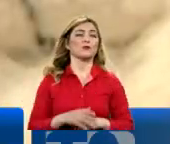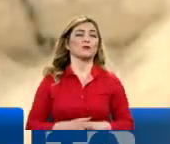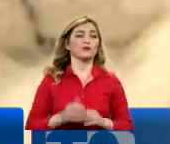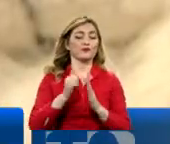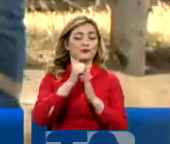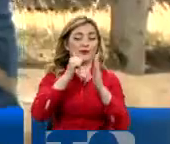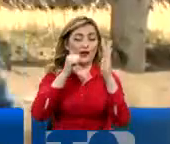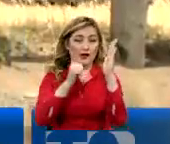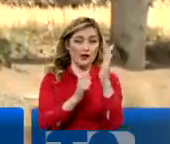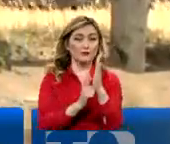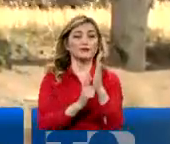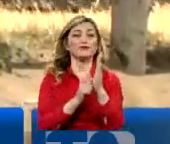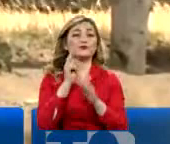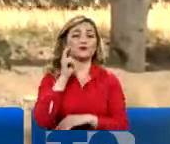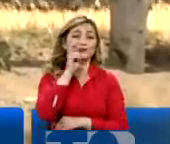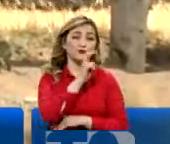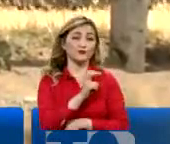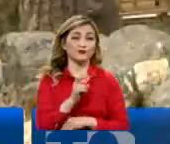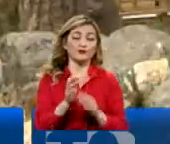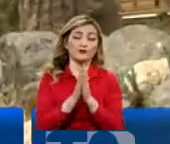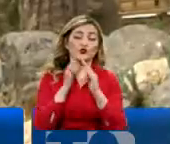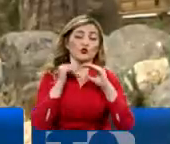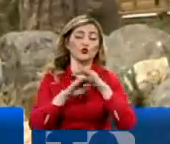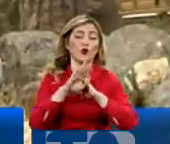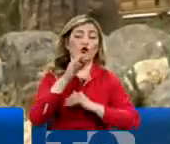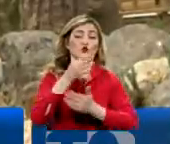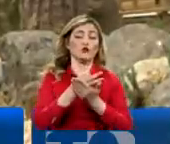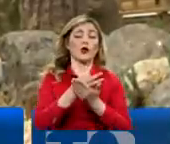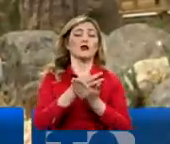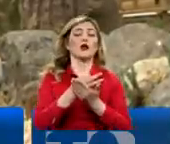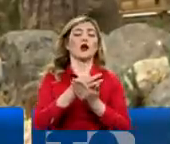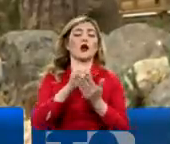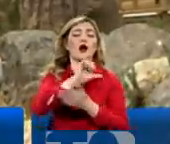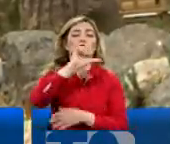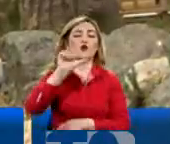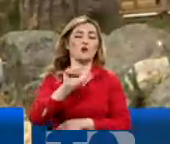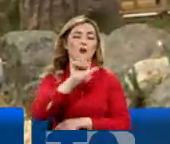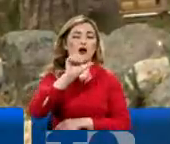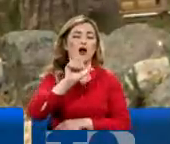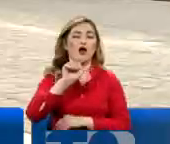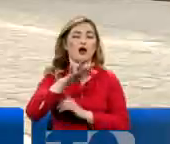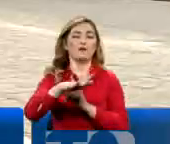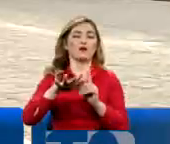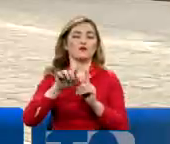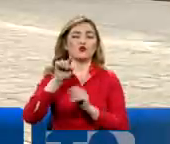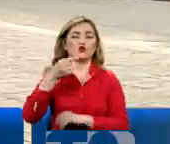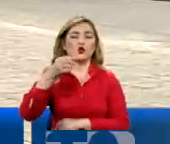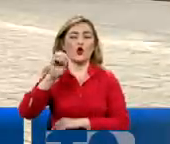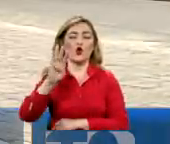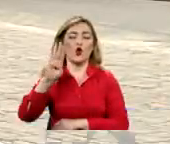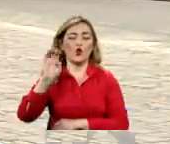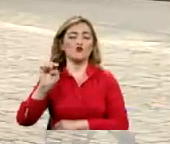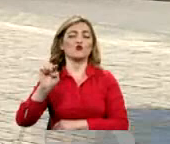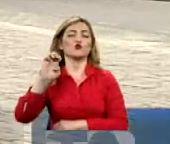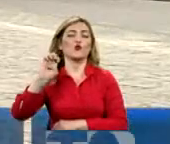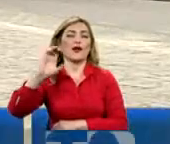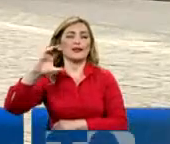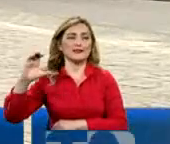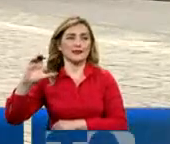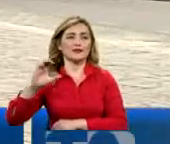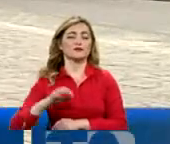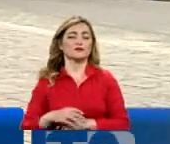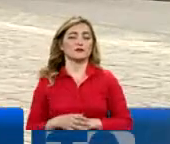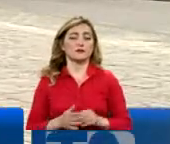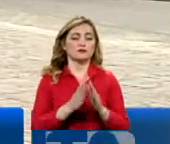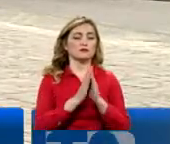solicitud a través del correo institucional cotopaxi arroba ambiente puntogov punto en sí y ahí realizan lo que es el proceso de